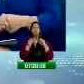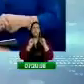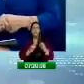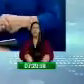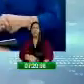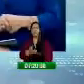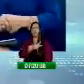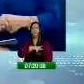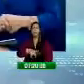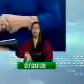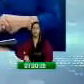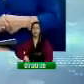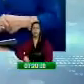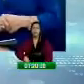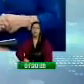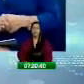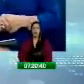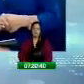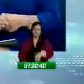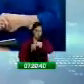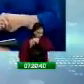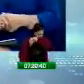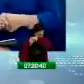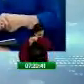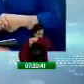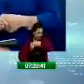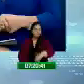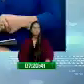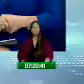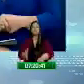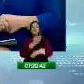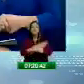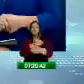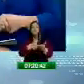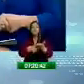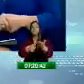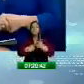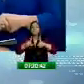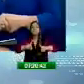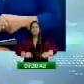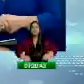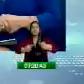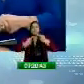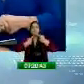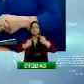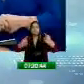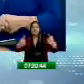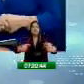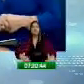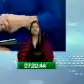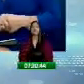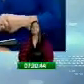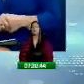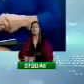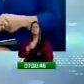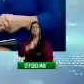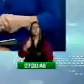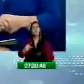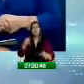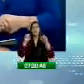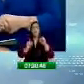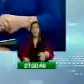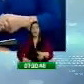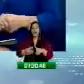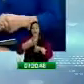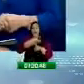de nuestras páginas oficiales que deben llenar a través del internet. Ellos sacan